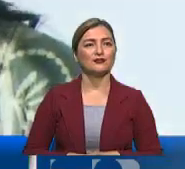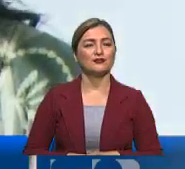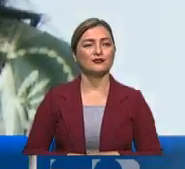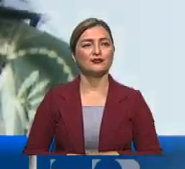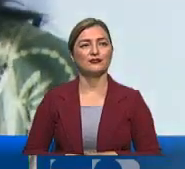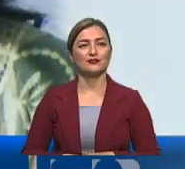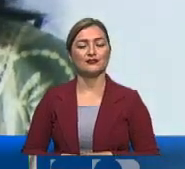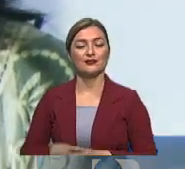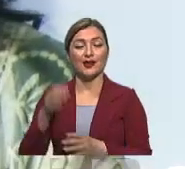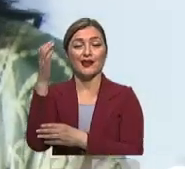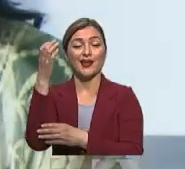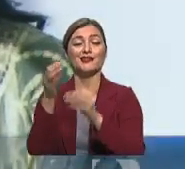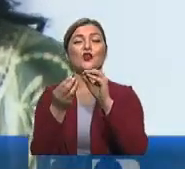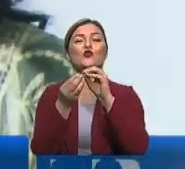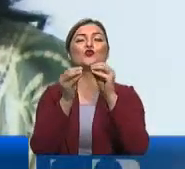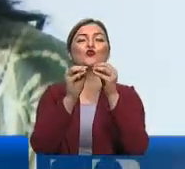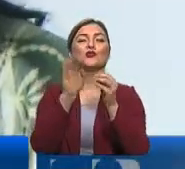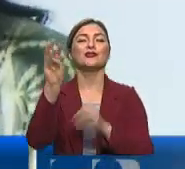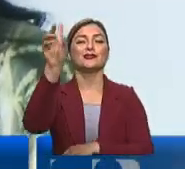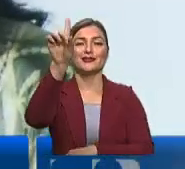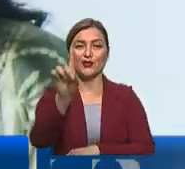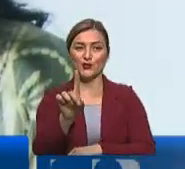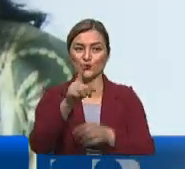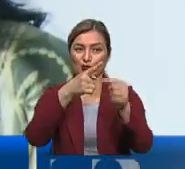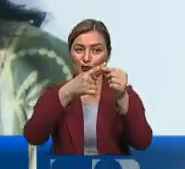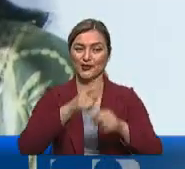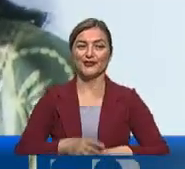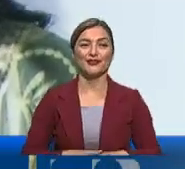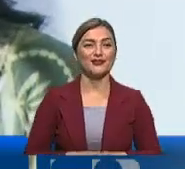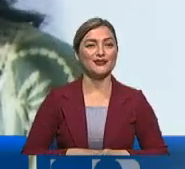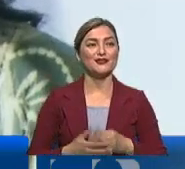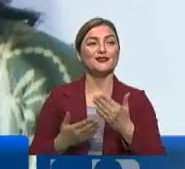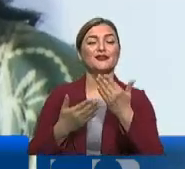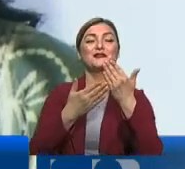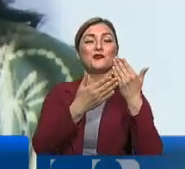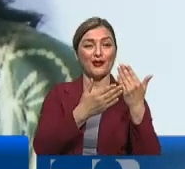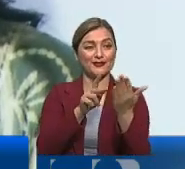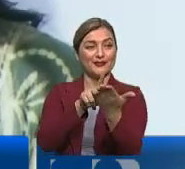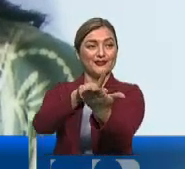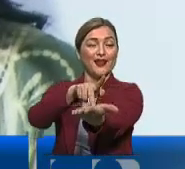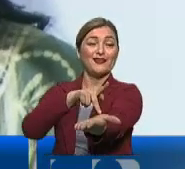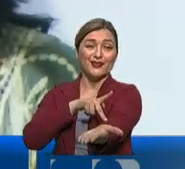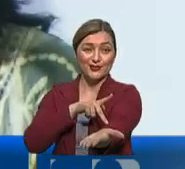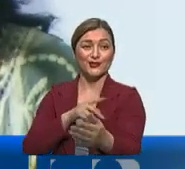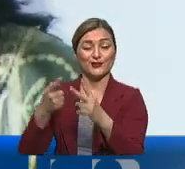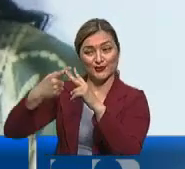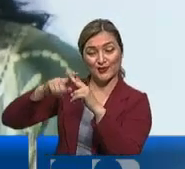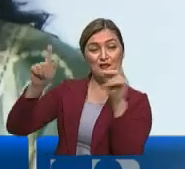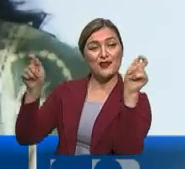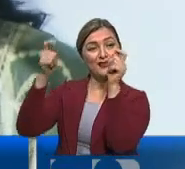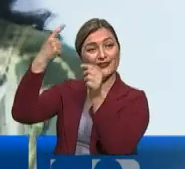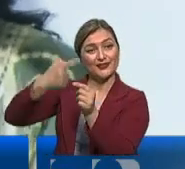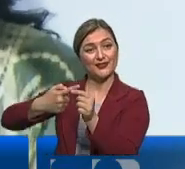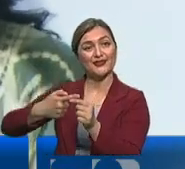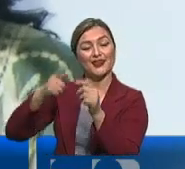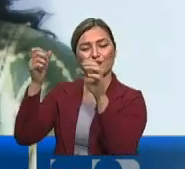De la reina número 61 de la ciudad. Y será nuevamente el evento que tradicionalmente da inicio a las